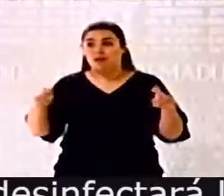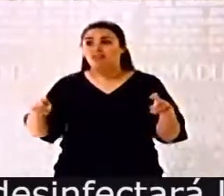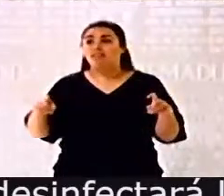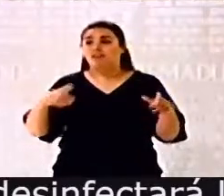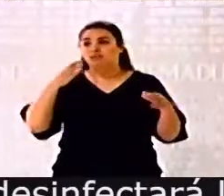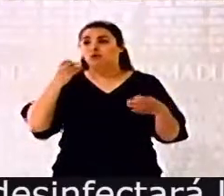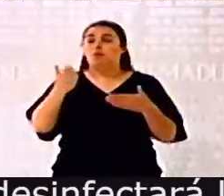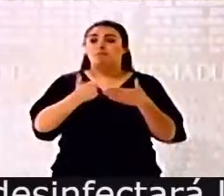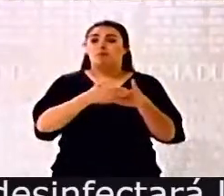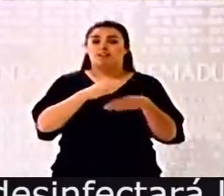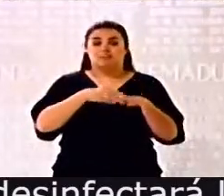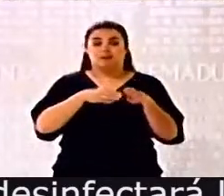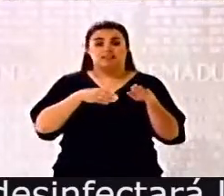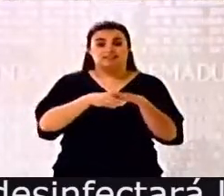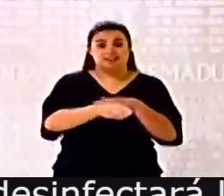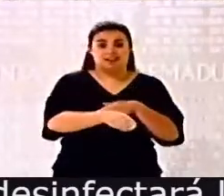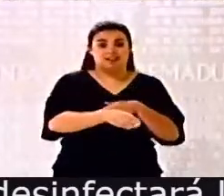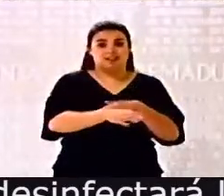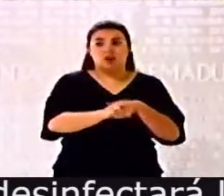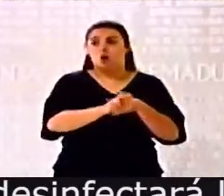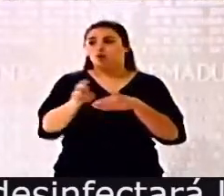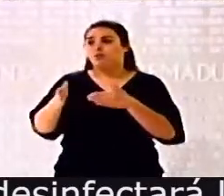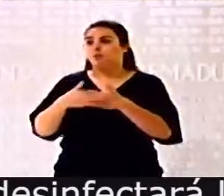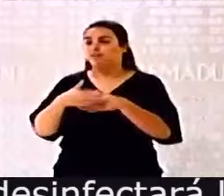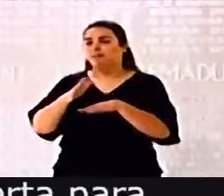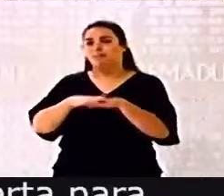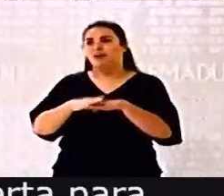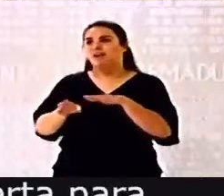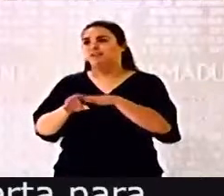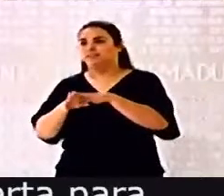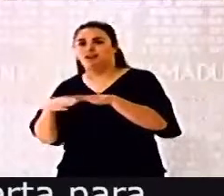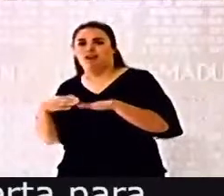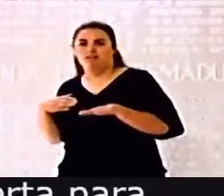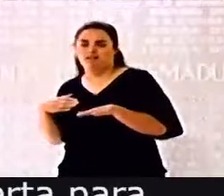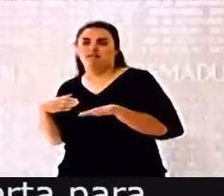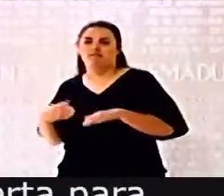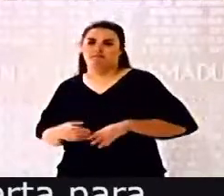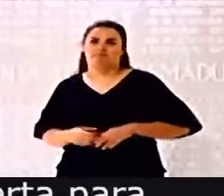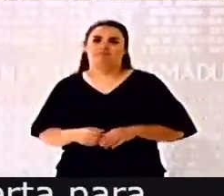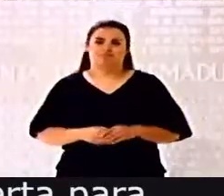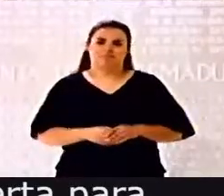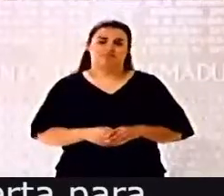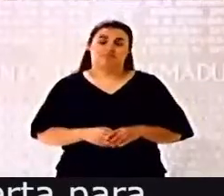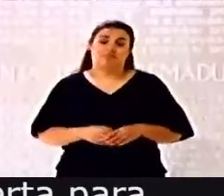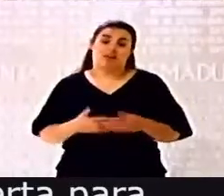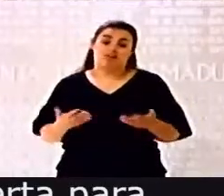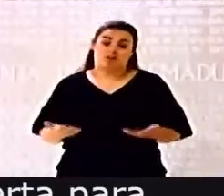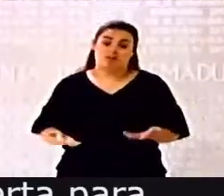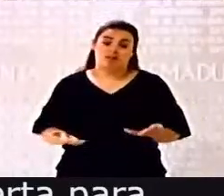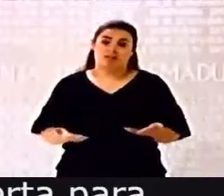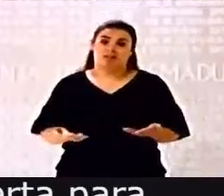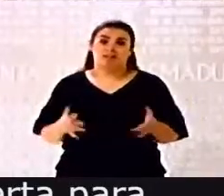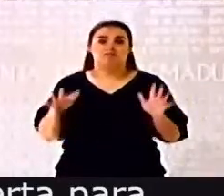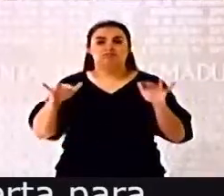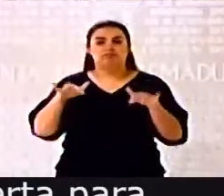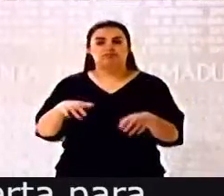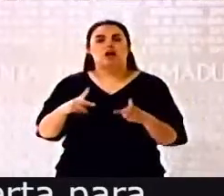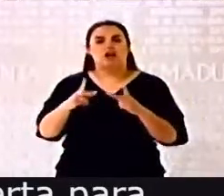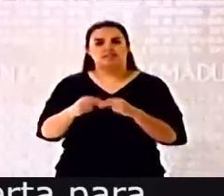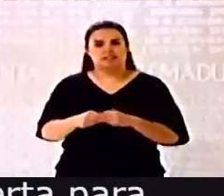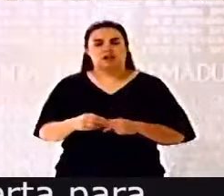una puerta para la entrada de las personas y una puerta para la salida de las personas, de tal suerte que evitemos las aglomeraciones.